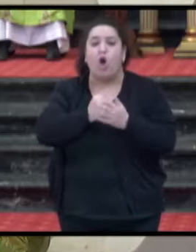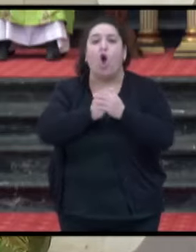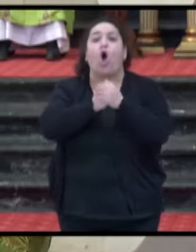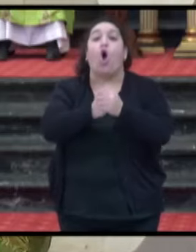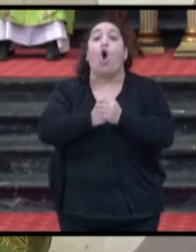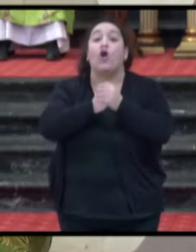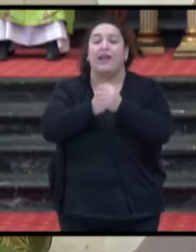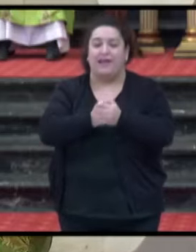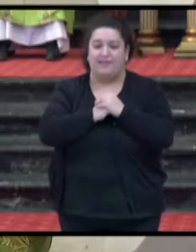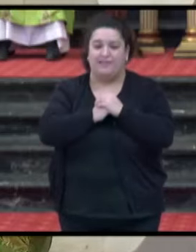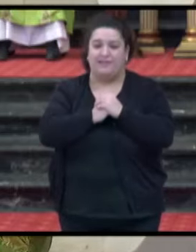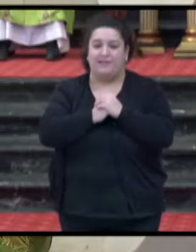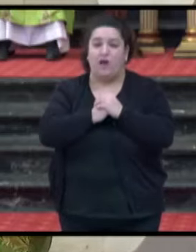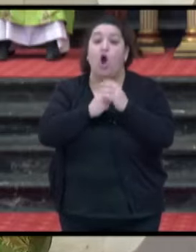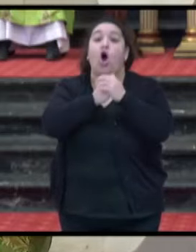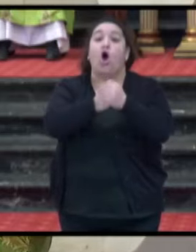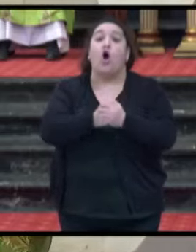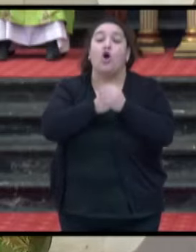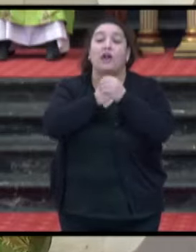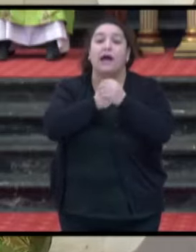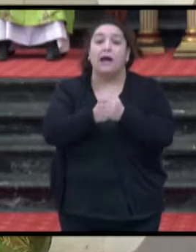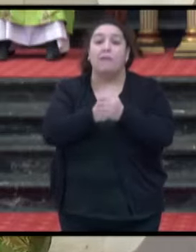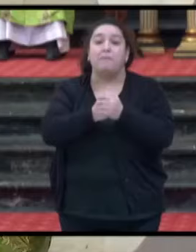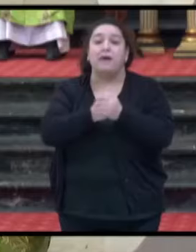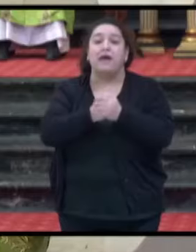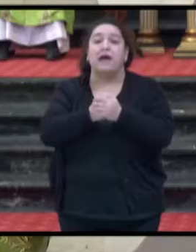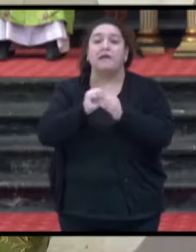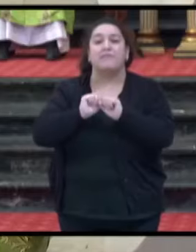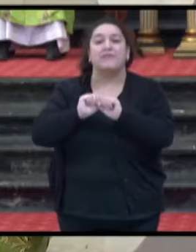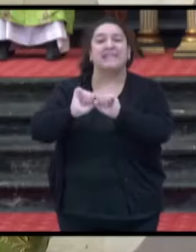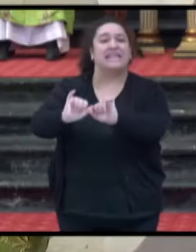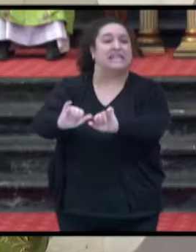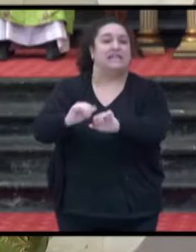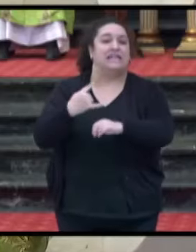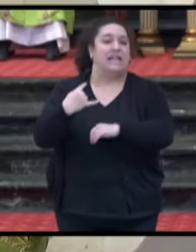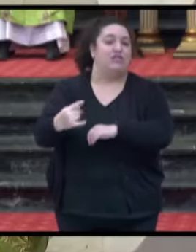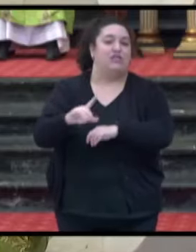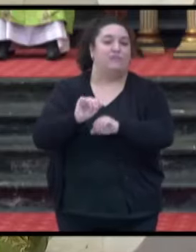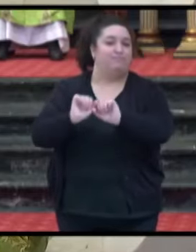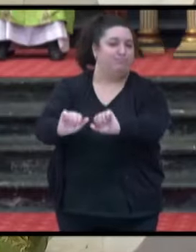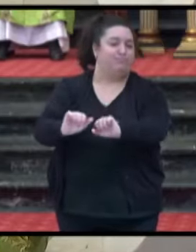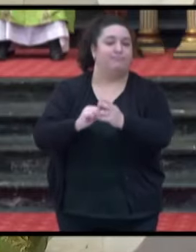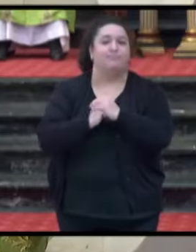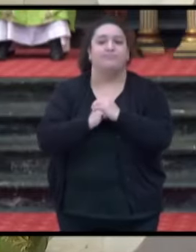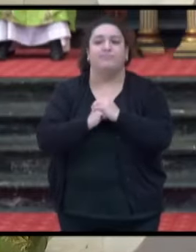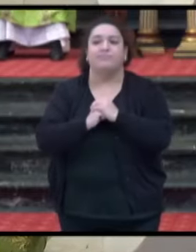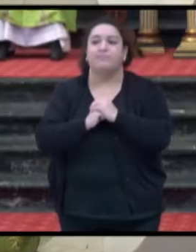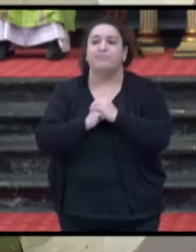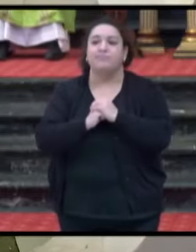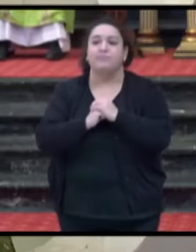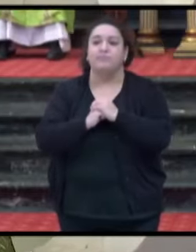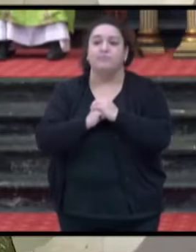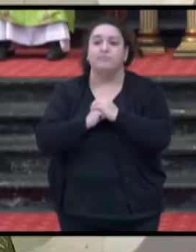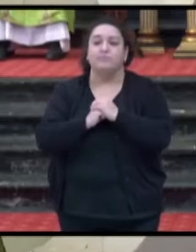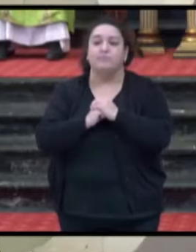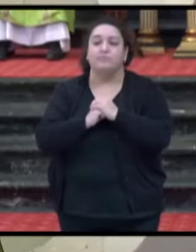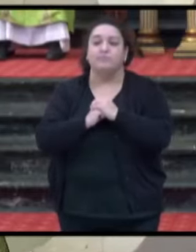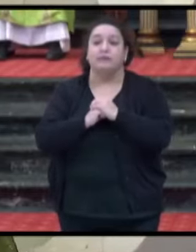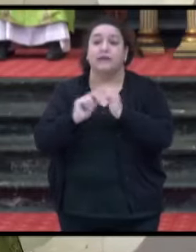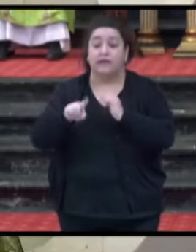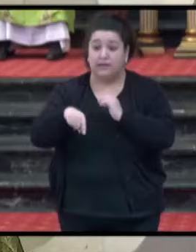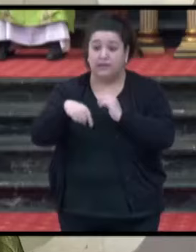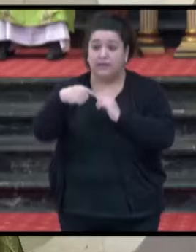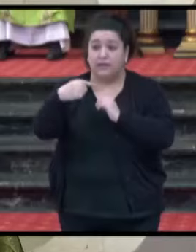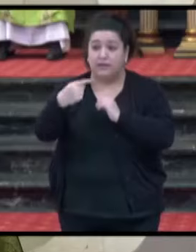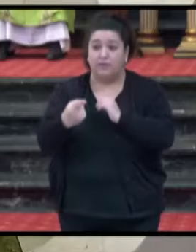orar Para no caer en la tentación nos lo recordará en Getsemaní y después